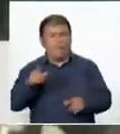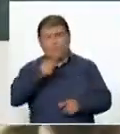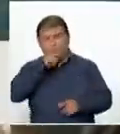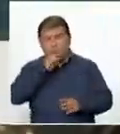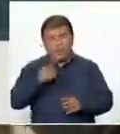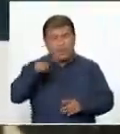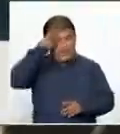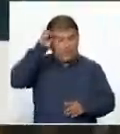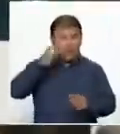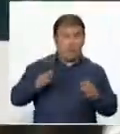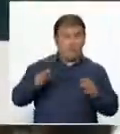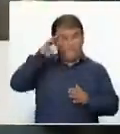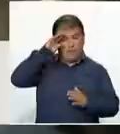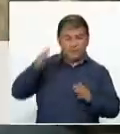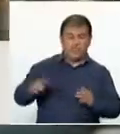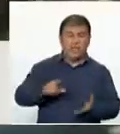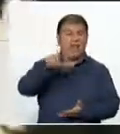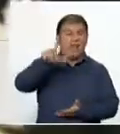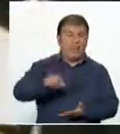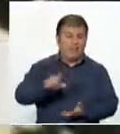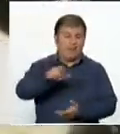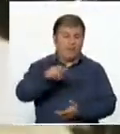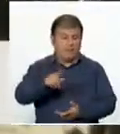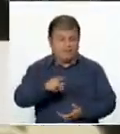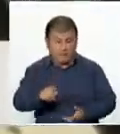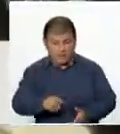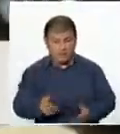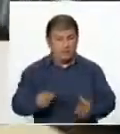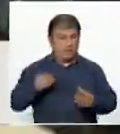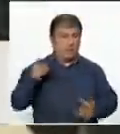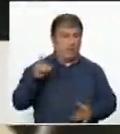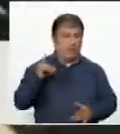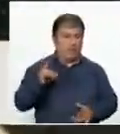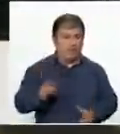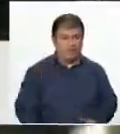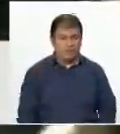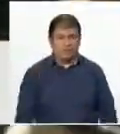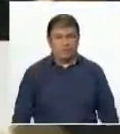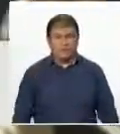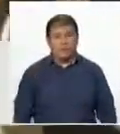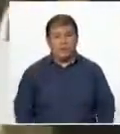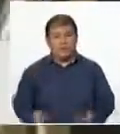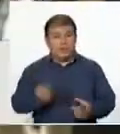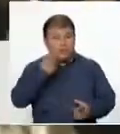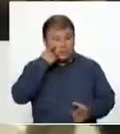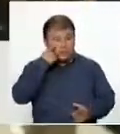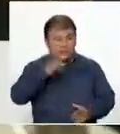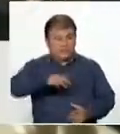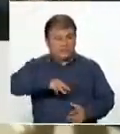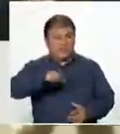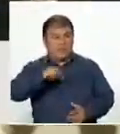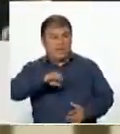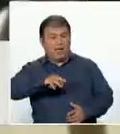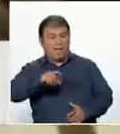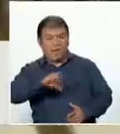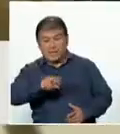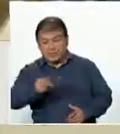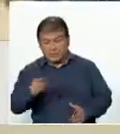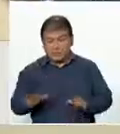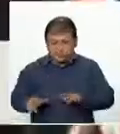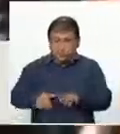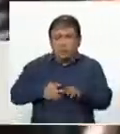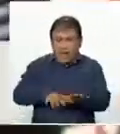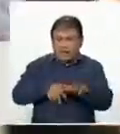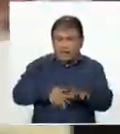indígenas con la policía en La Paz, en Bolivia. Las conocidas mamachas salieron a las calles